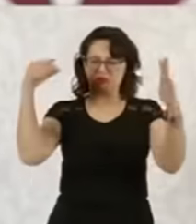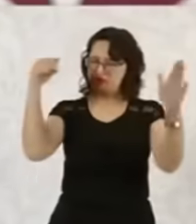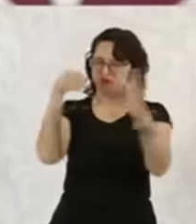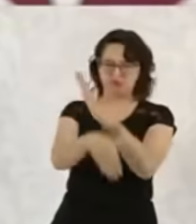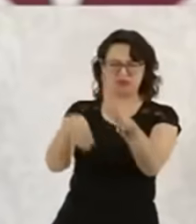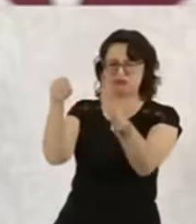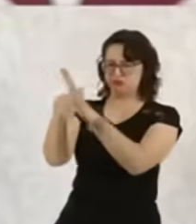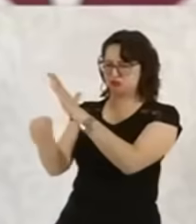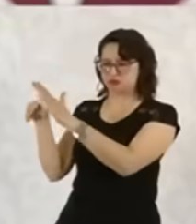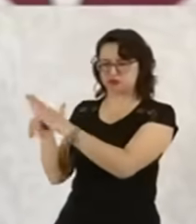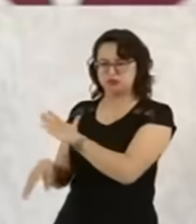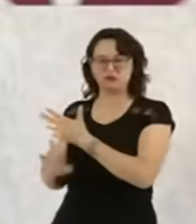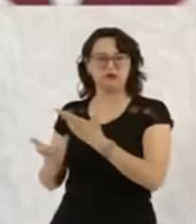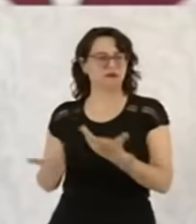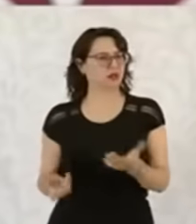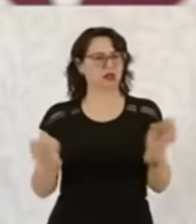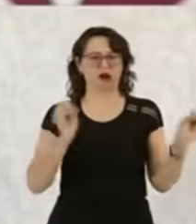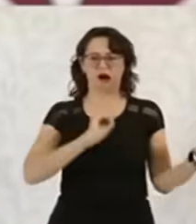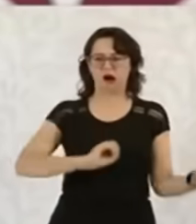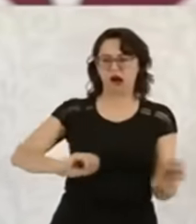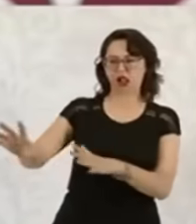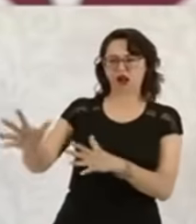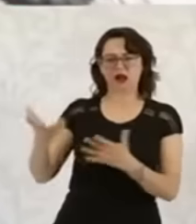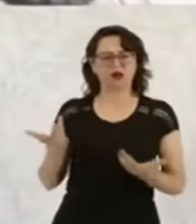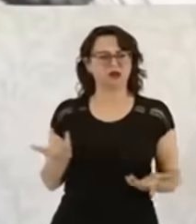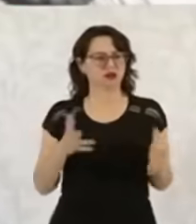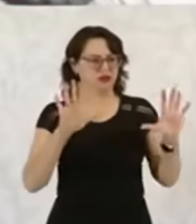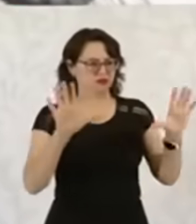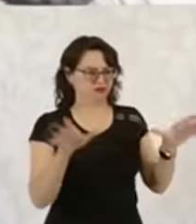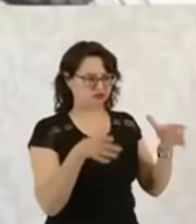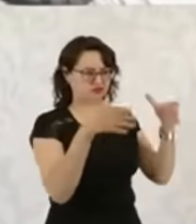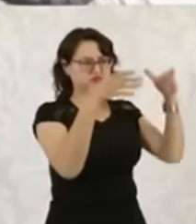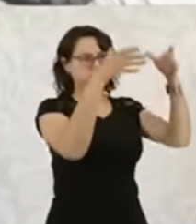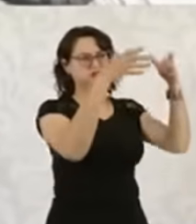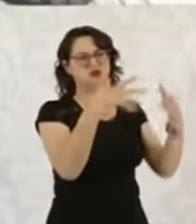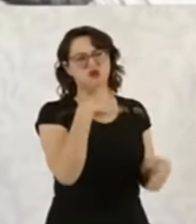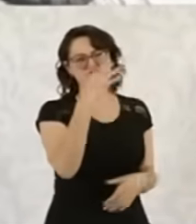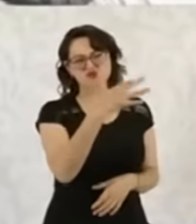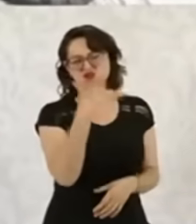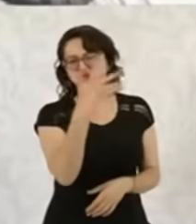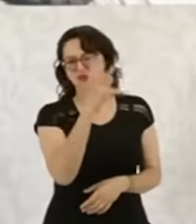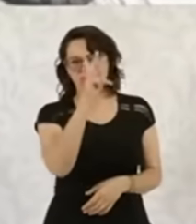y no irse arriba, y además con una opacidad tremenda.